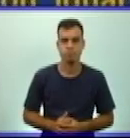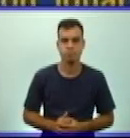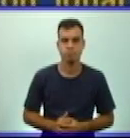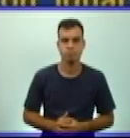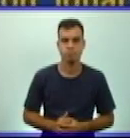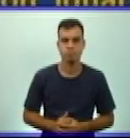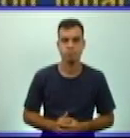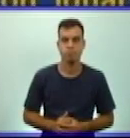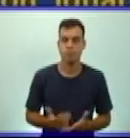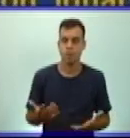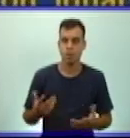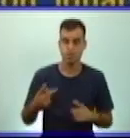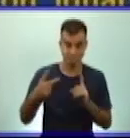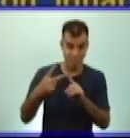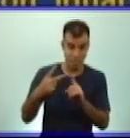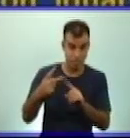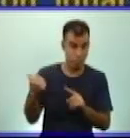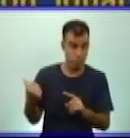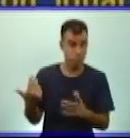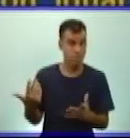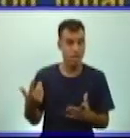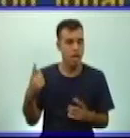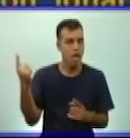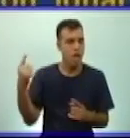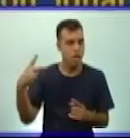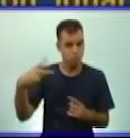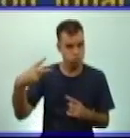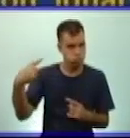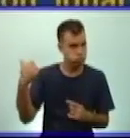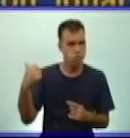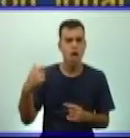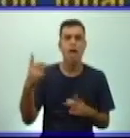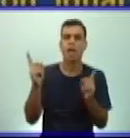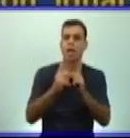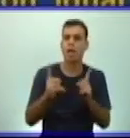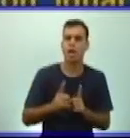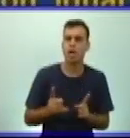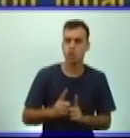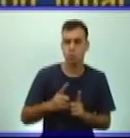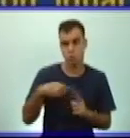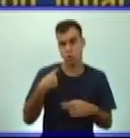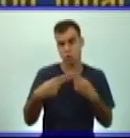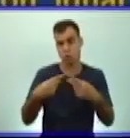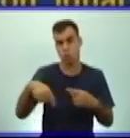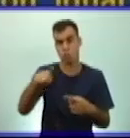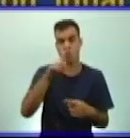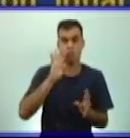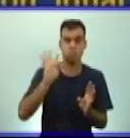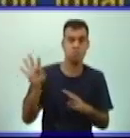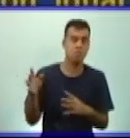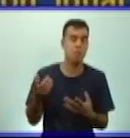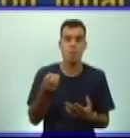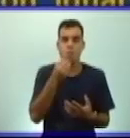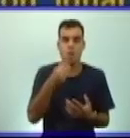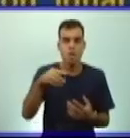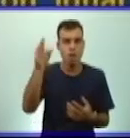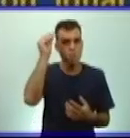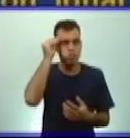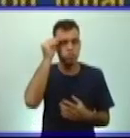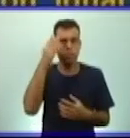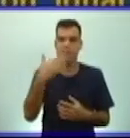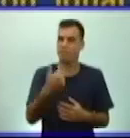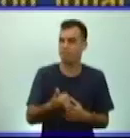angular. O sea que esto es un resumen que hemos diseñado para ustedes para que puedan poder guiarse a la hora